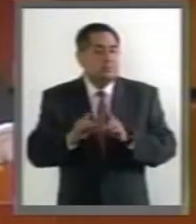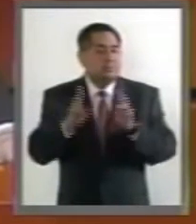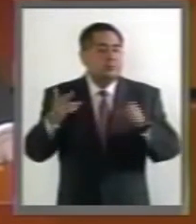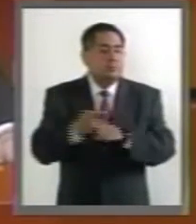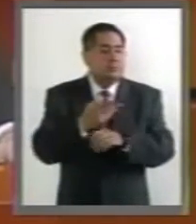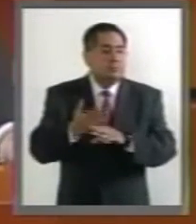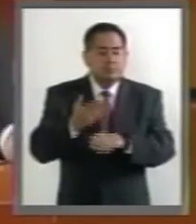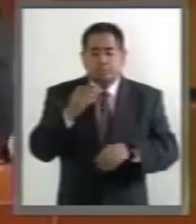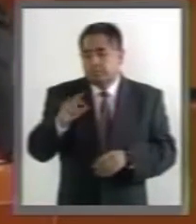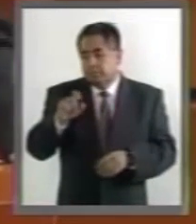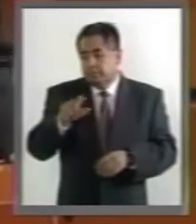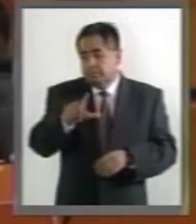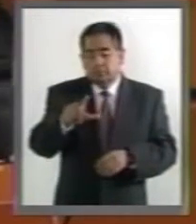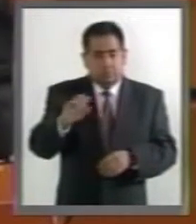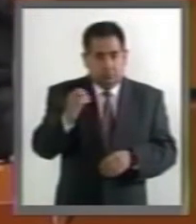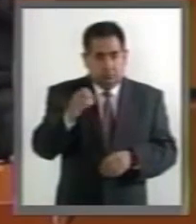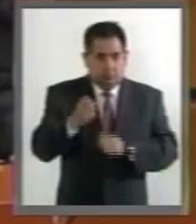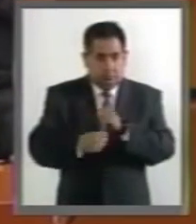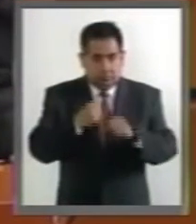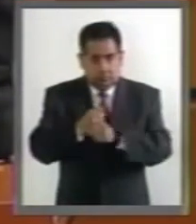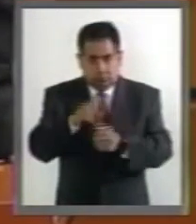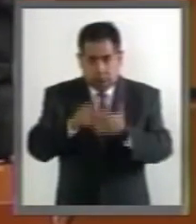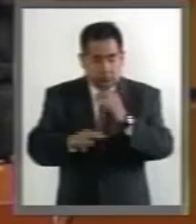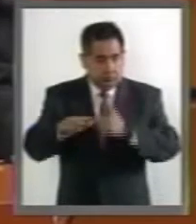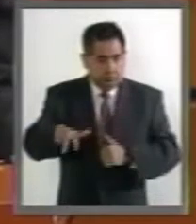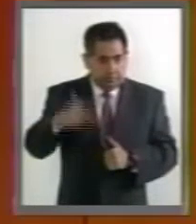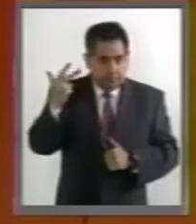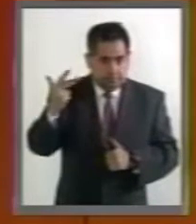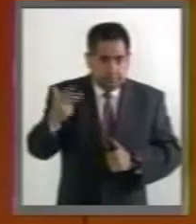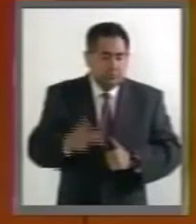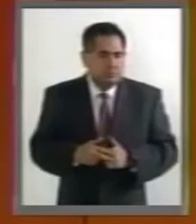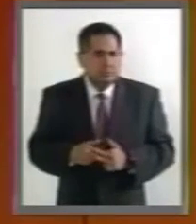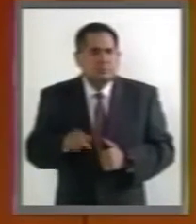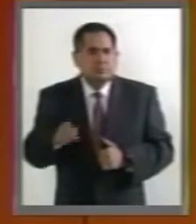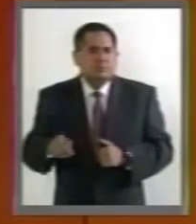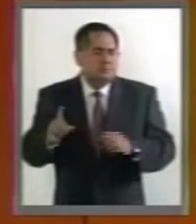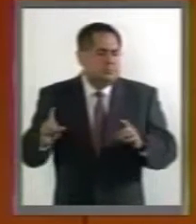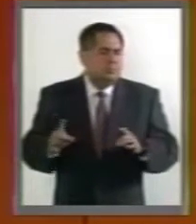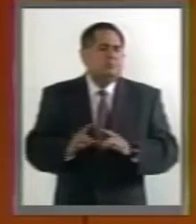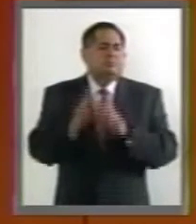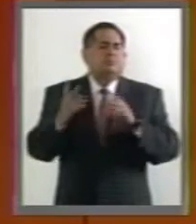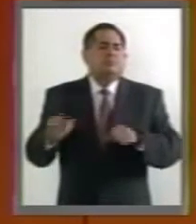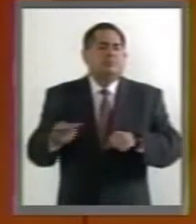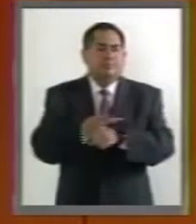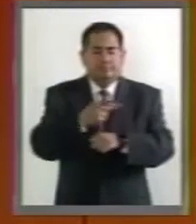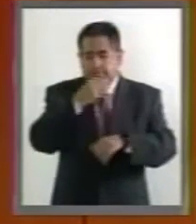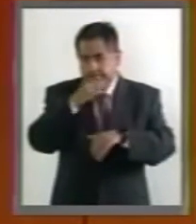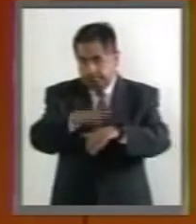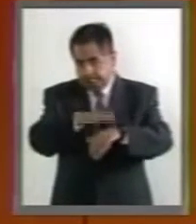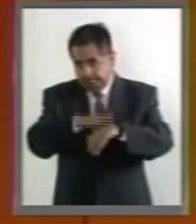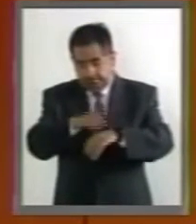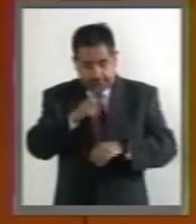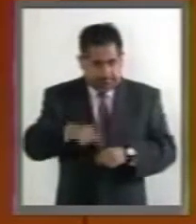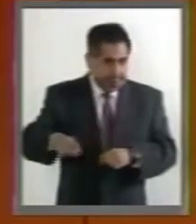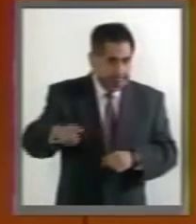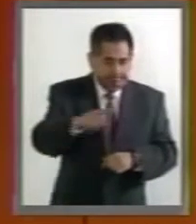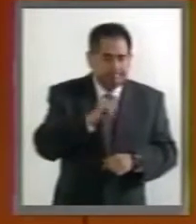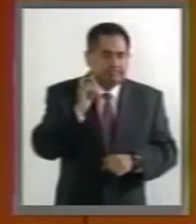el 27 de octubre del 2013. Este evento generó, compañeras y